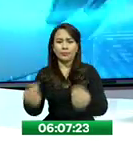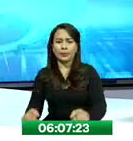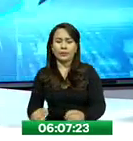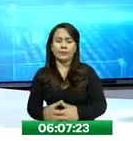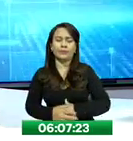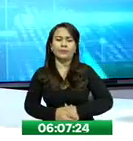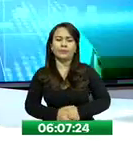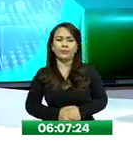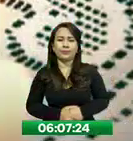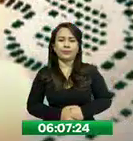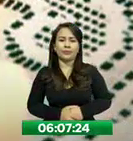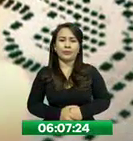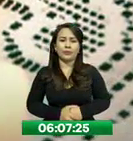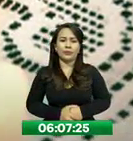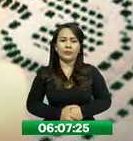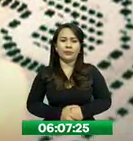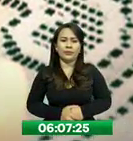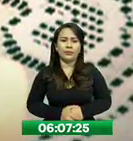preventiva.